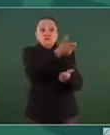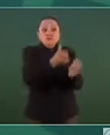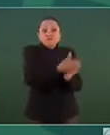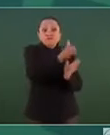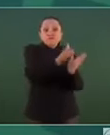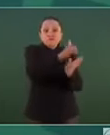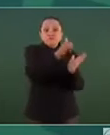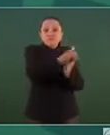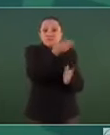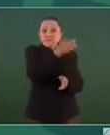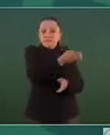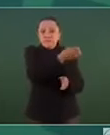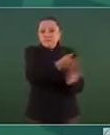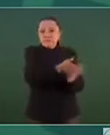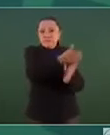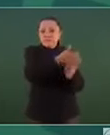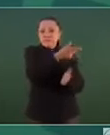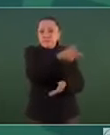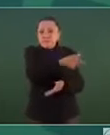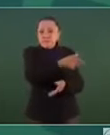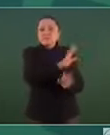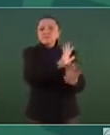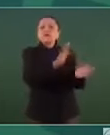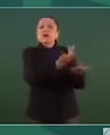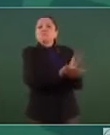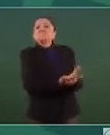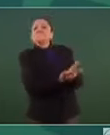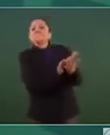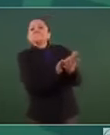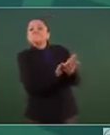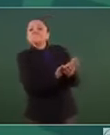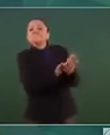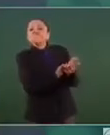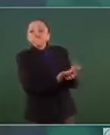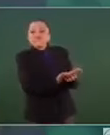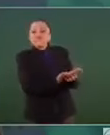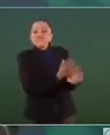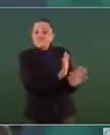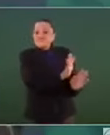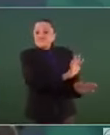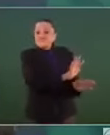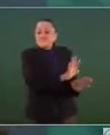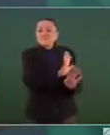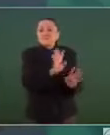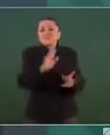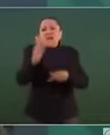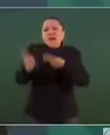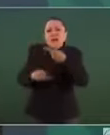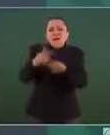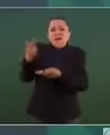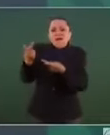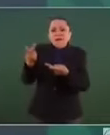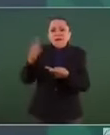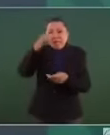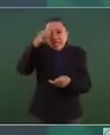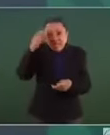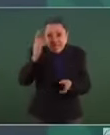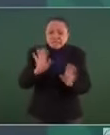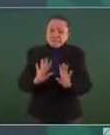y 6 una consulta no fue fácil